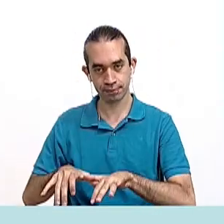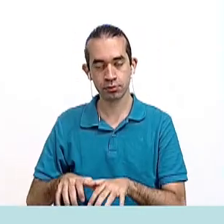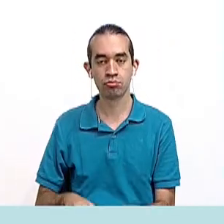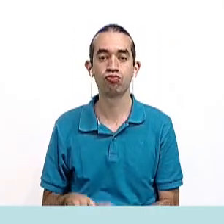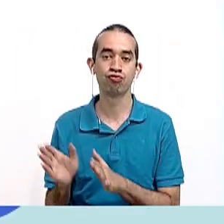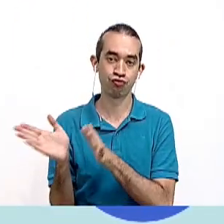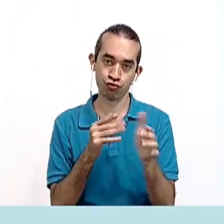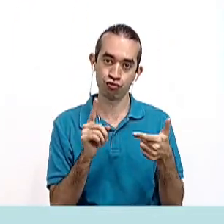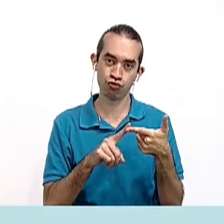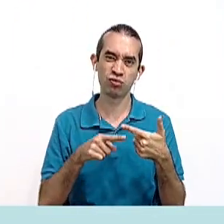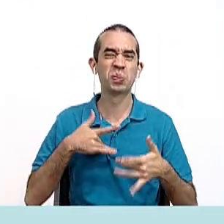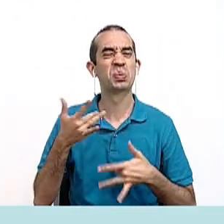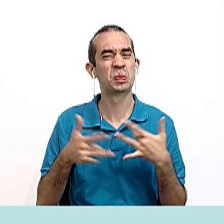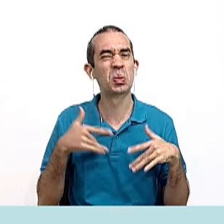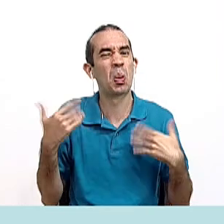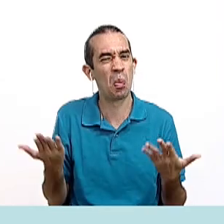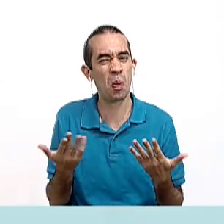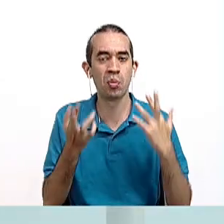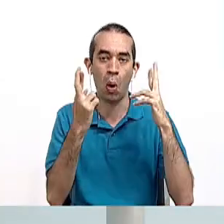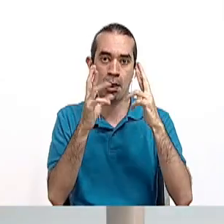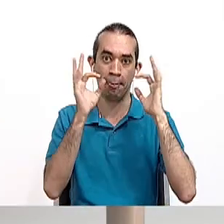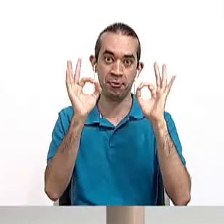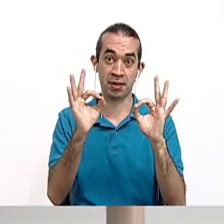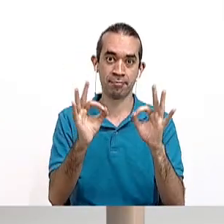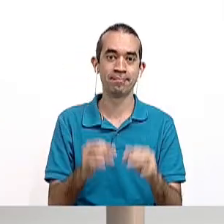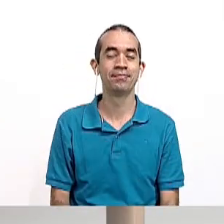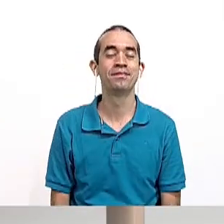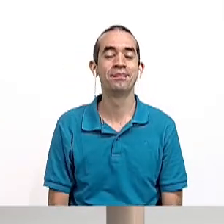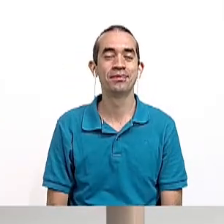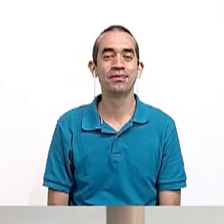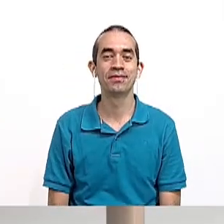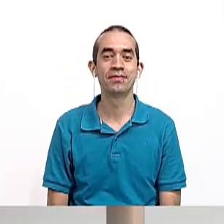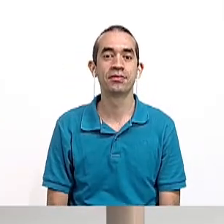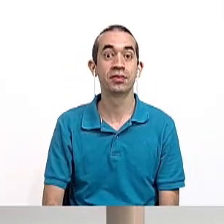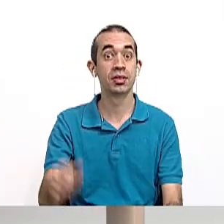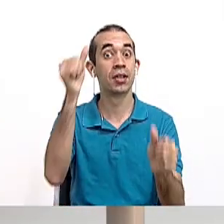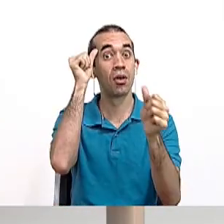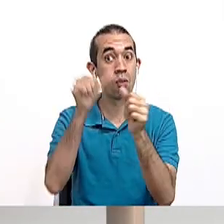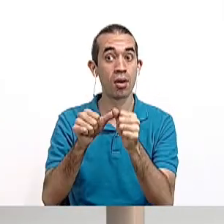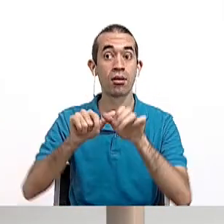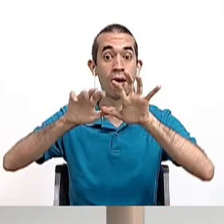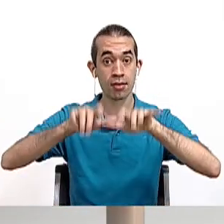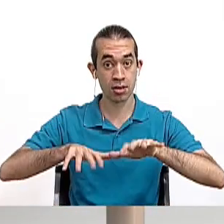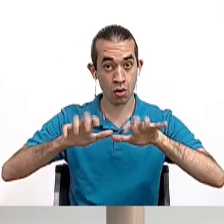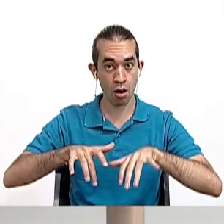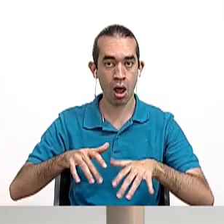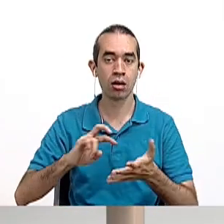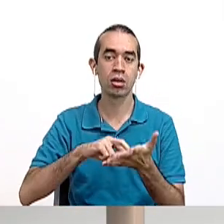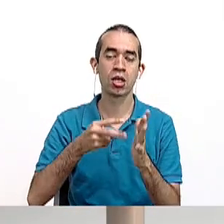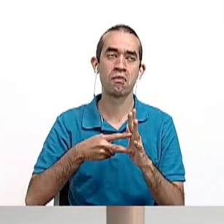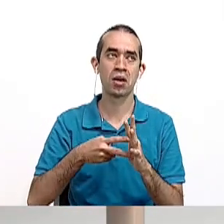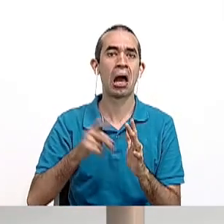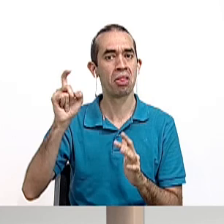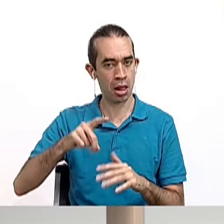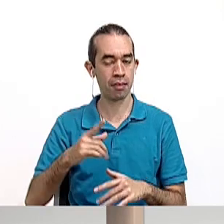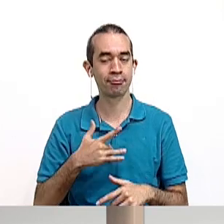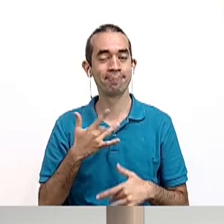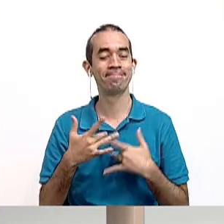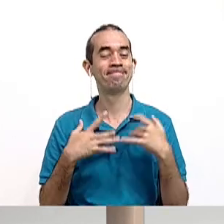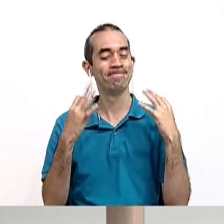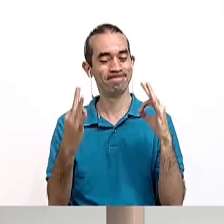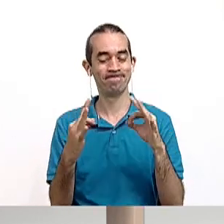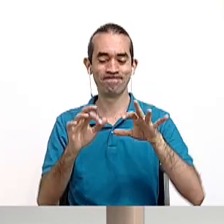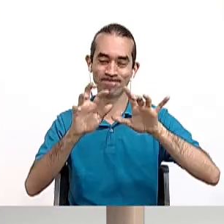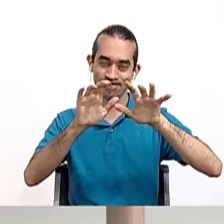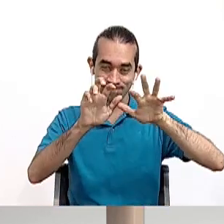Espero que muy bien. Recuerden que parte del proceso de escritura es sentirse a gusto con lo que escribimos. Eso va a ayudar,